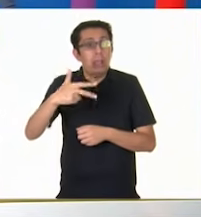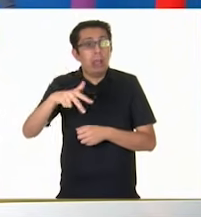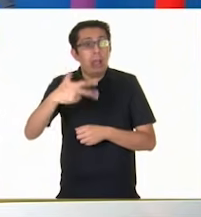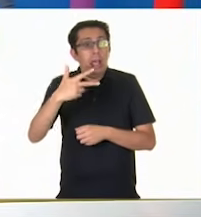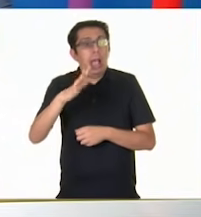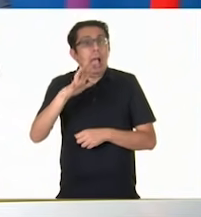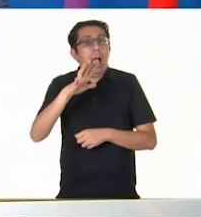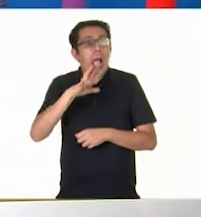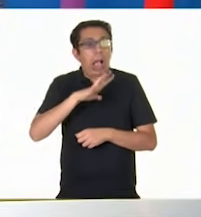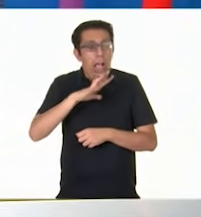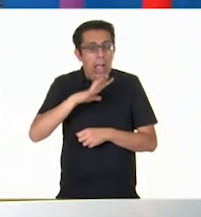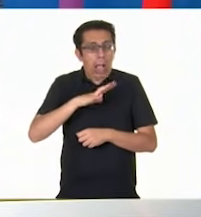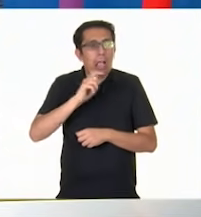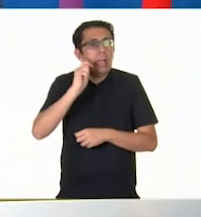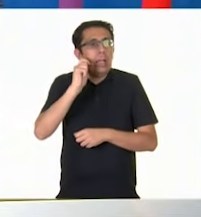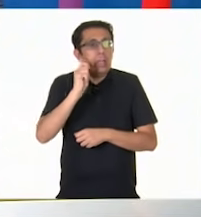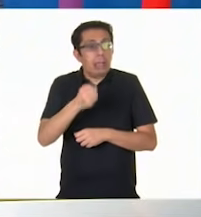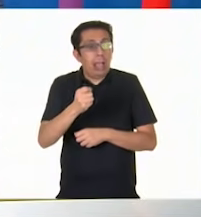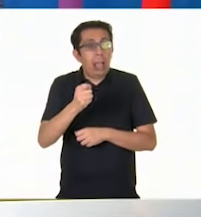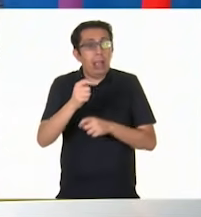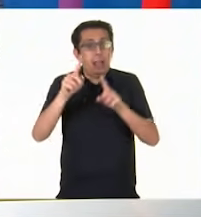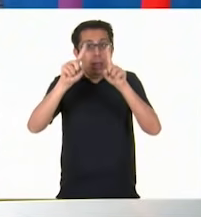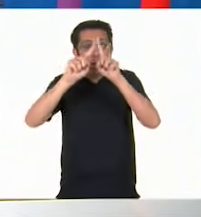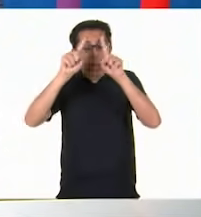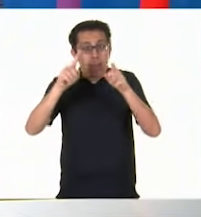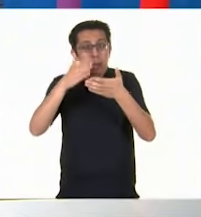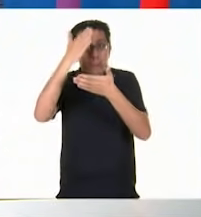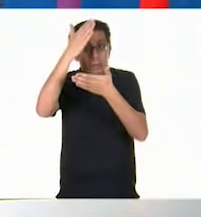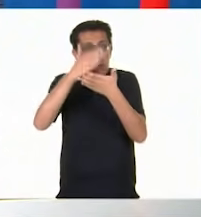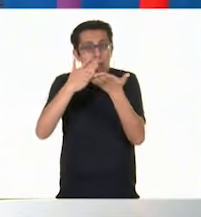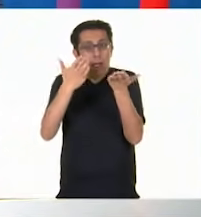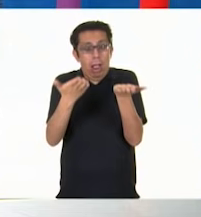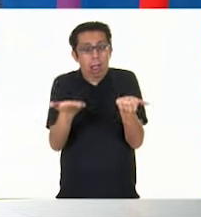hay dos pares de lados opuestos paralelos.